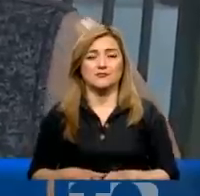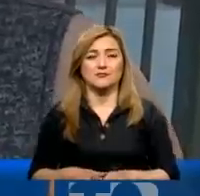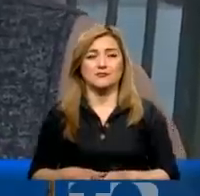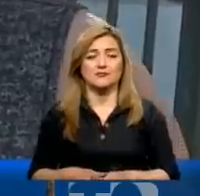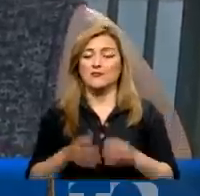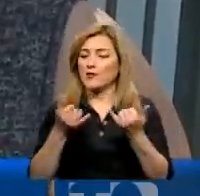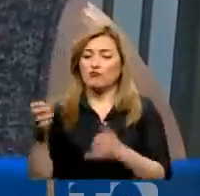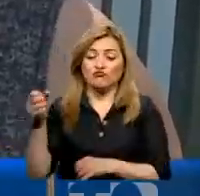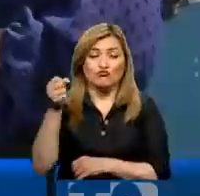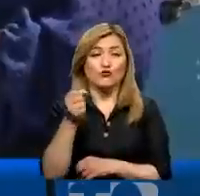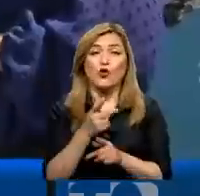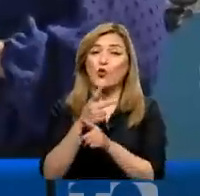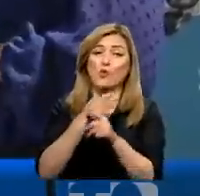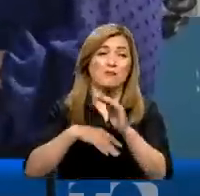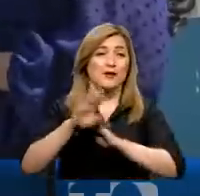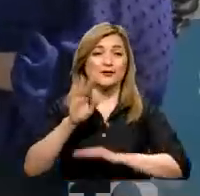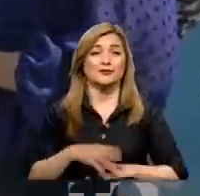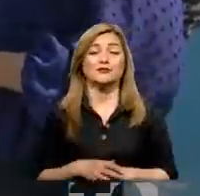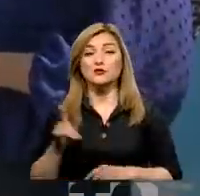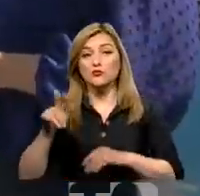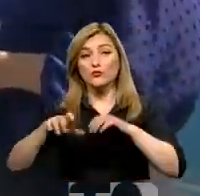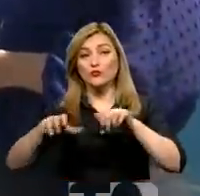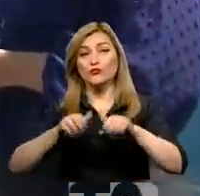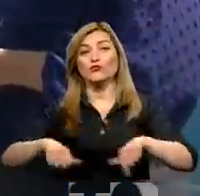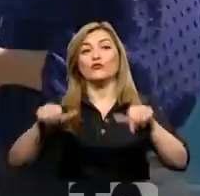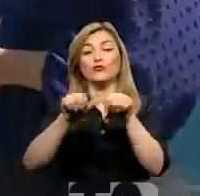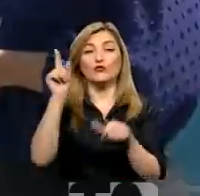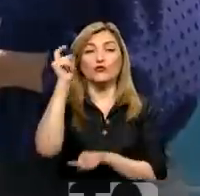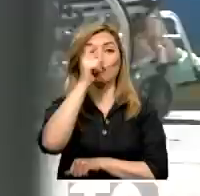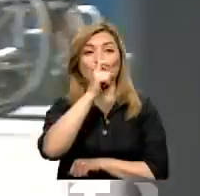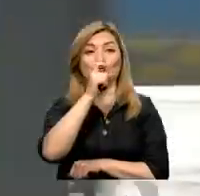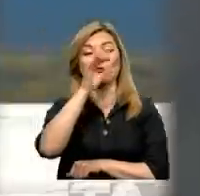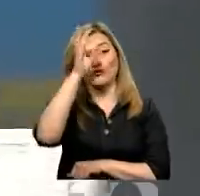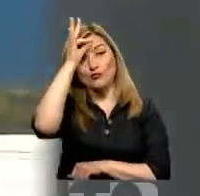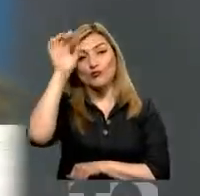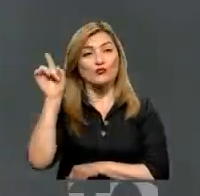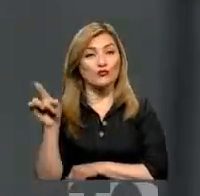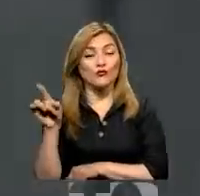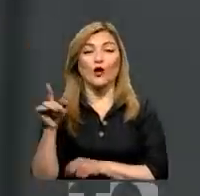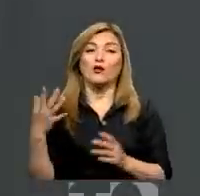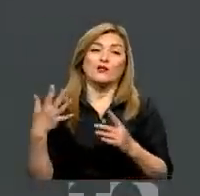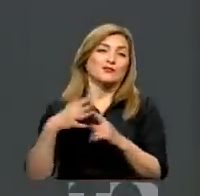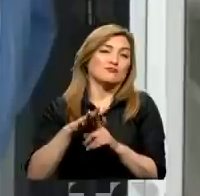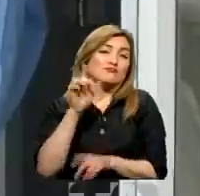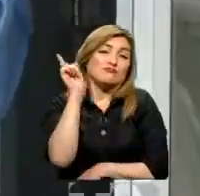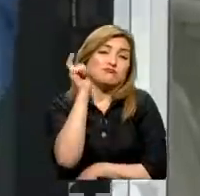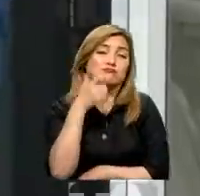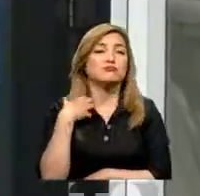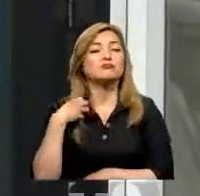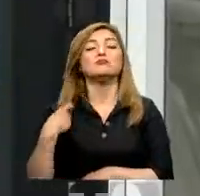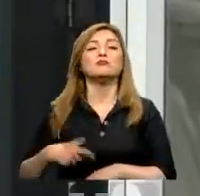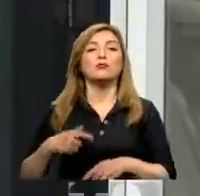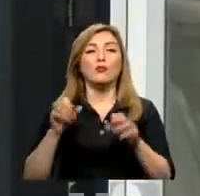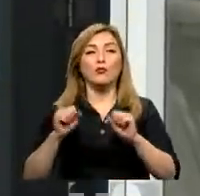ahorita tenemos que cuidarnos más. Edison Ramos, coordinador de áreas críticas del Andrade Marín, dice que la situación es compleja y que